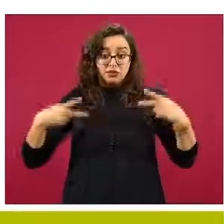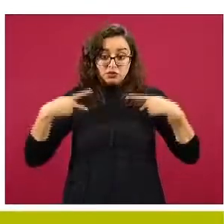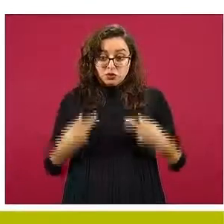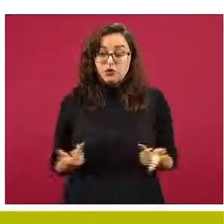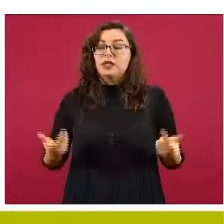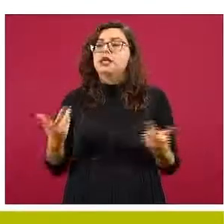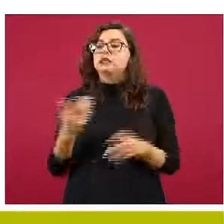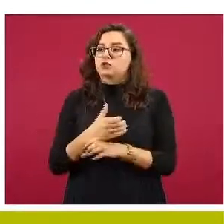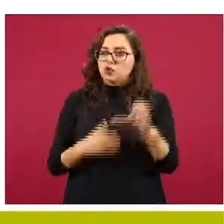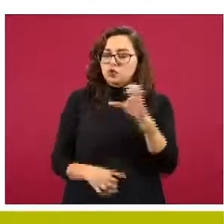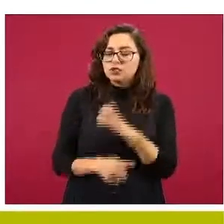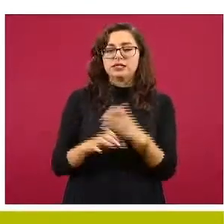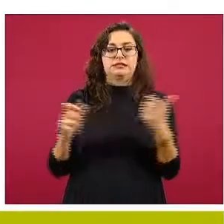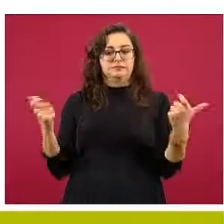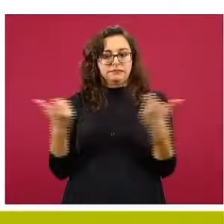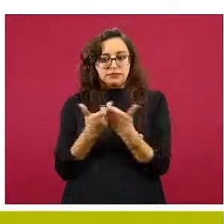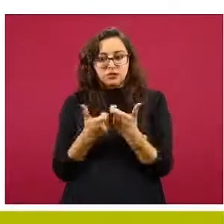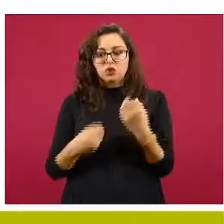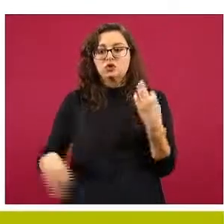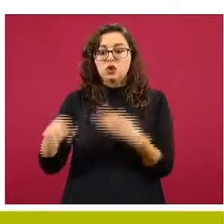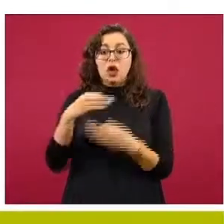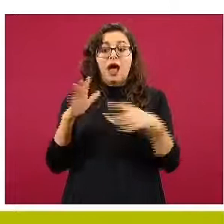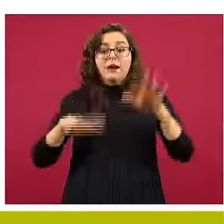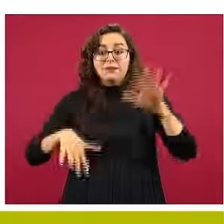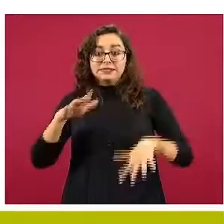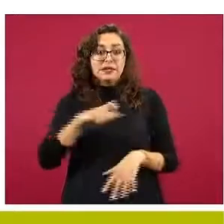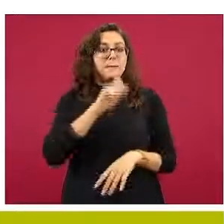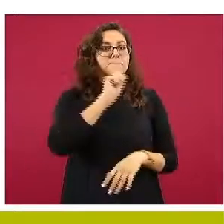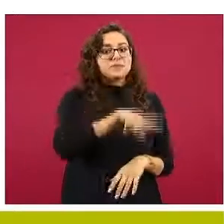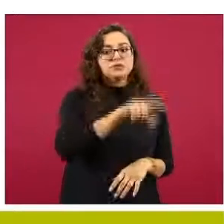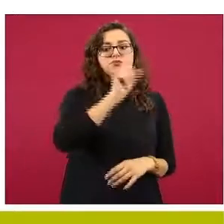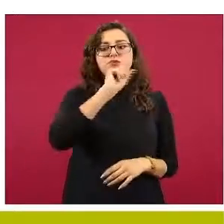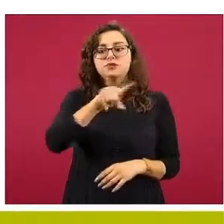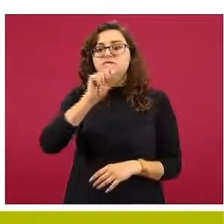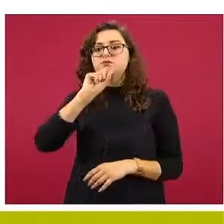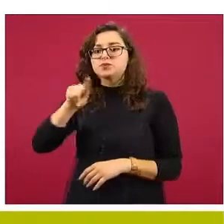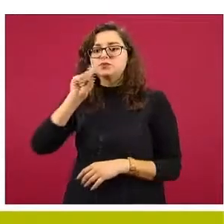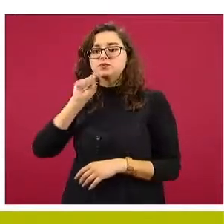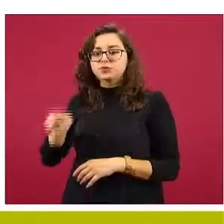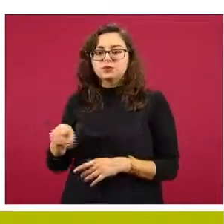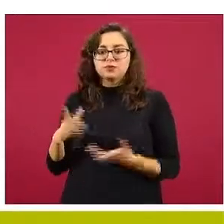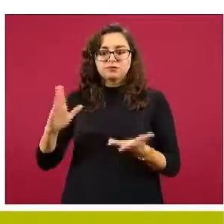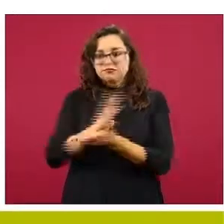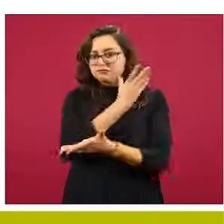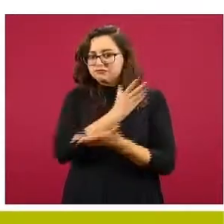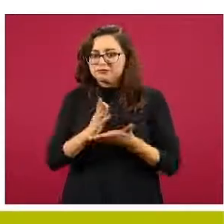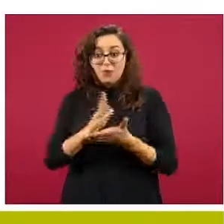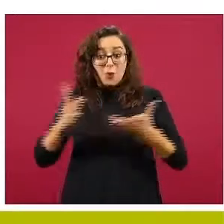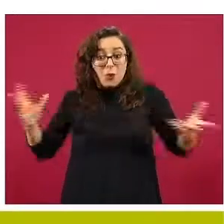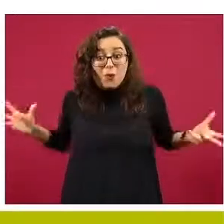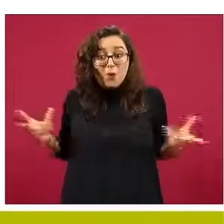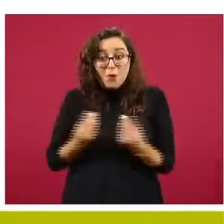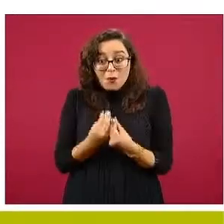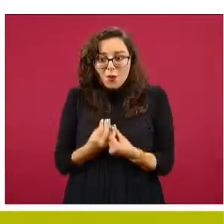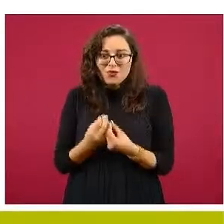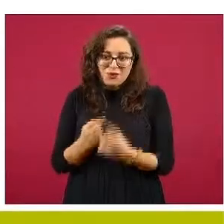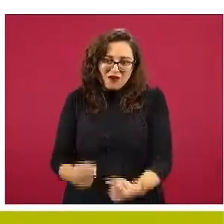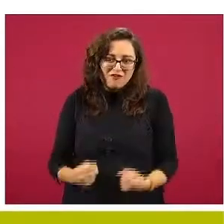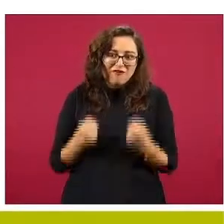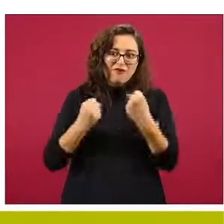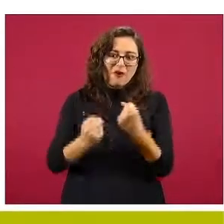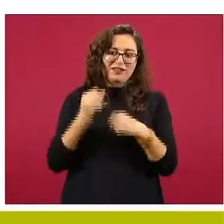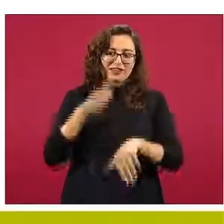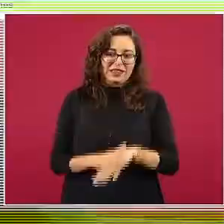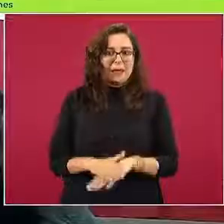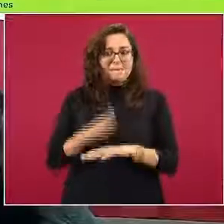porque muchas de las dependencias hacemos las mismas acciones y tenemos que potenciarnos en lo que estamos haciendo, sinergizando